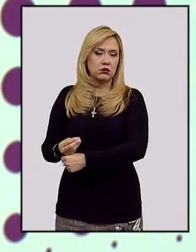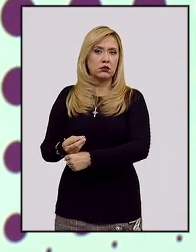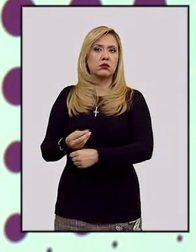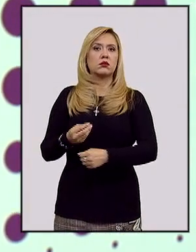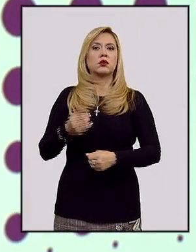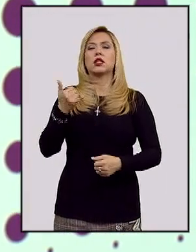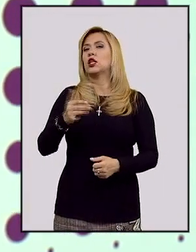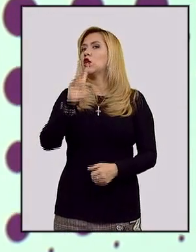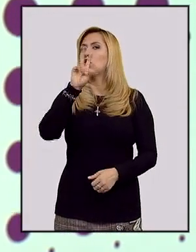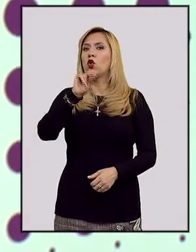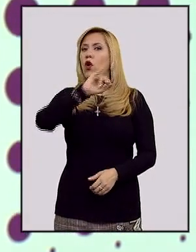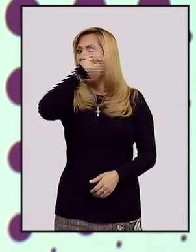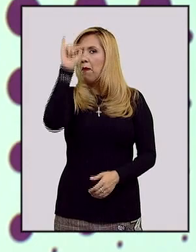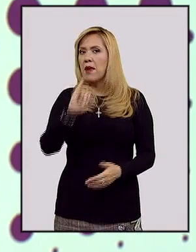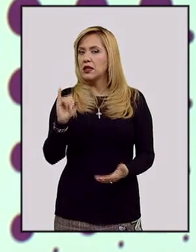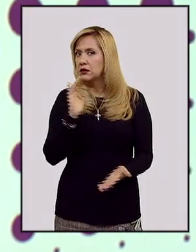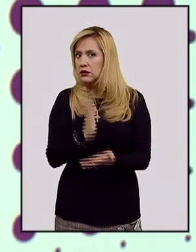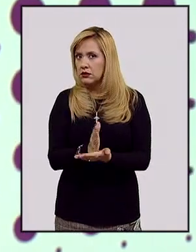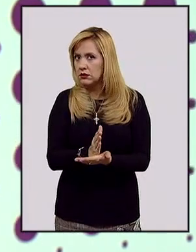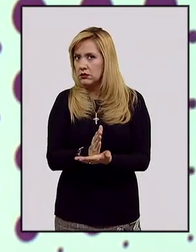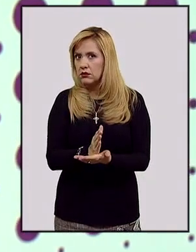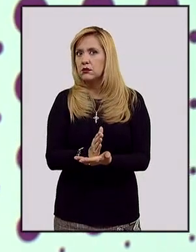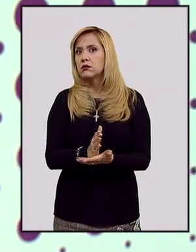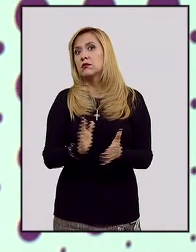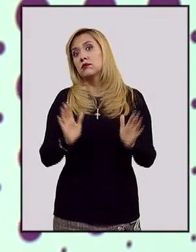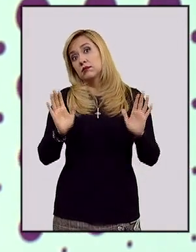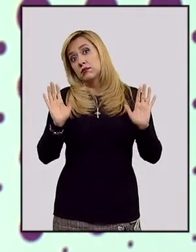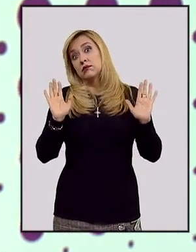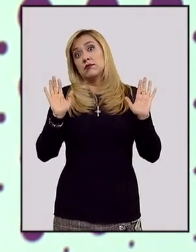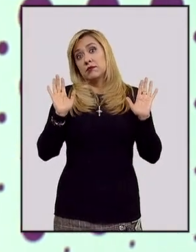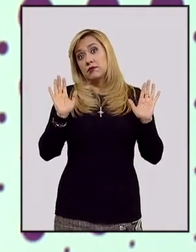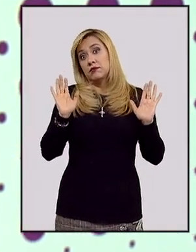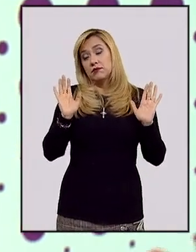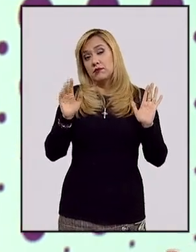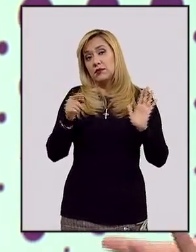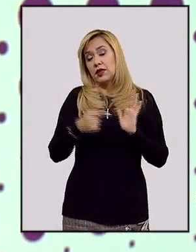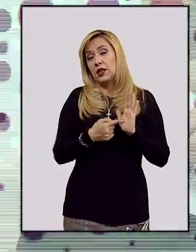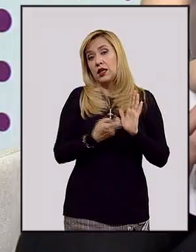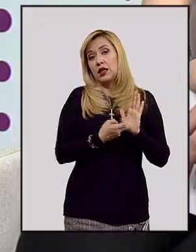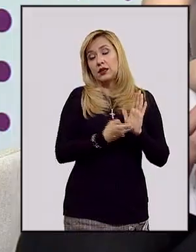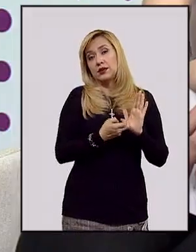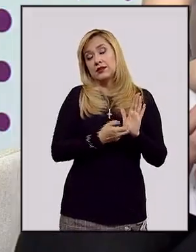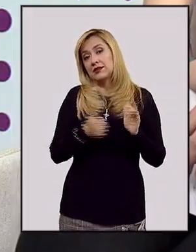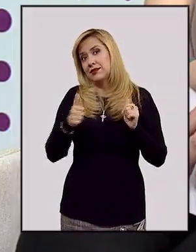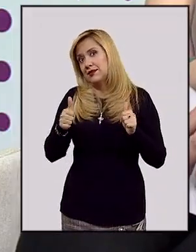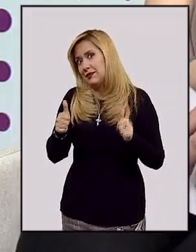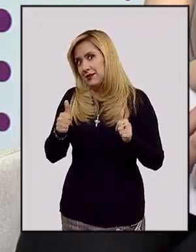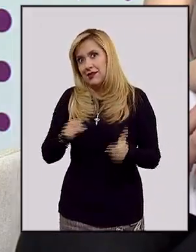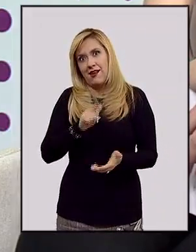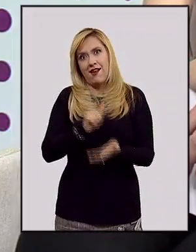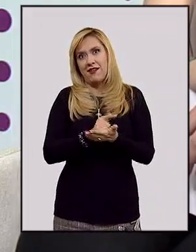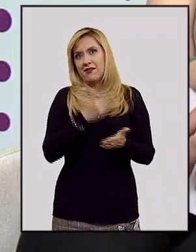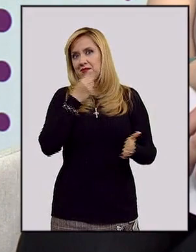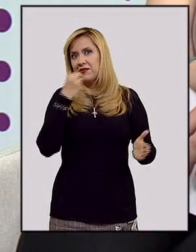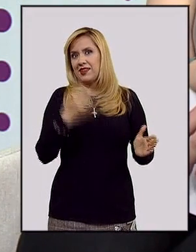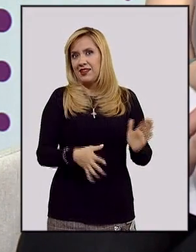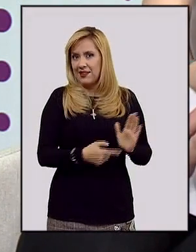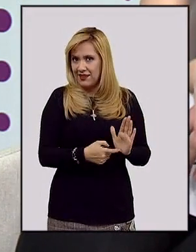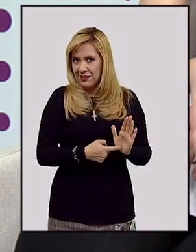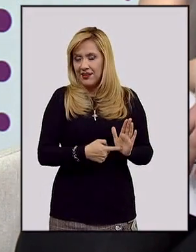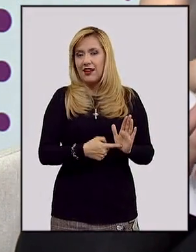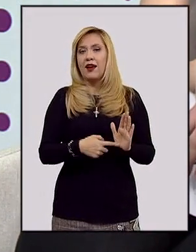de no repetición. Cosa que es una interpretación muy progresista. Claro, sí lo